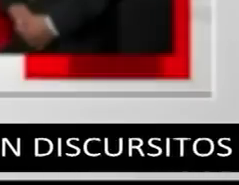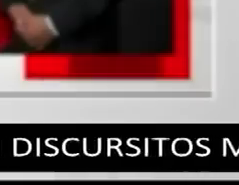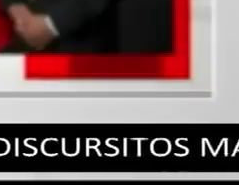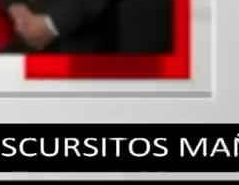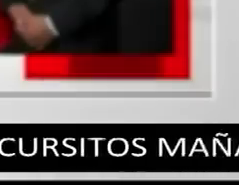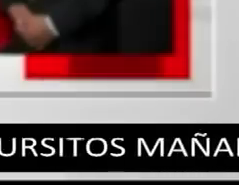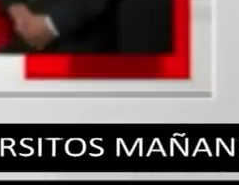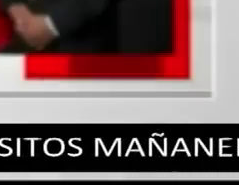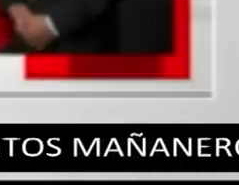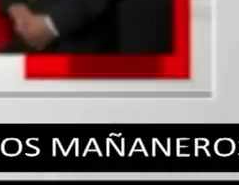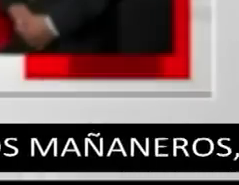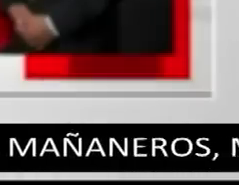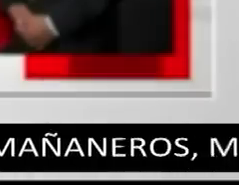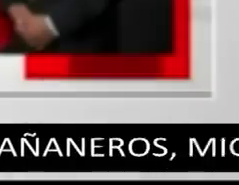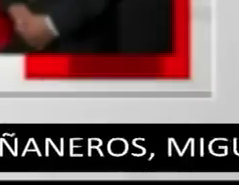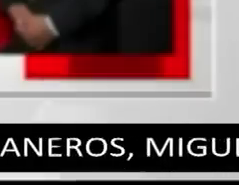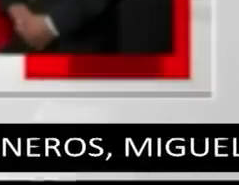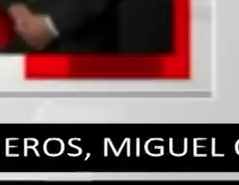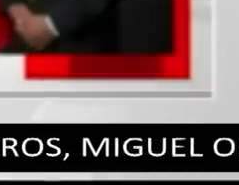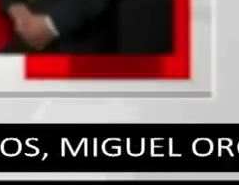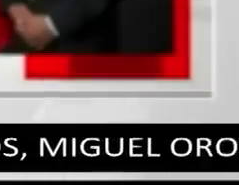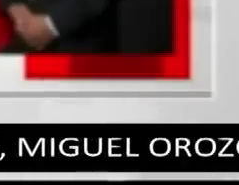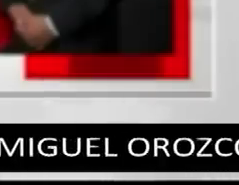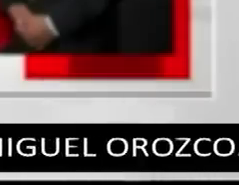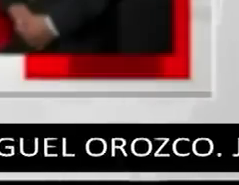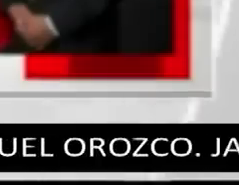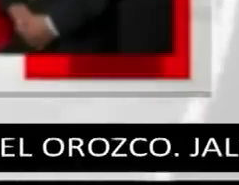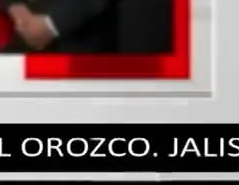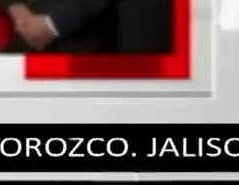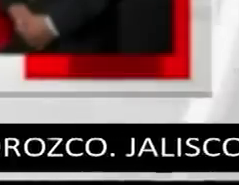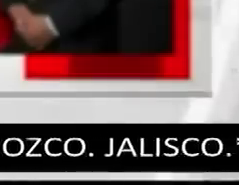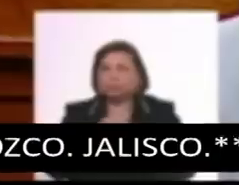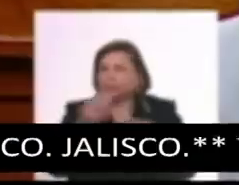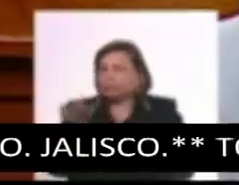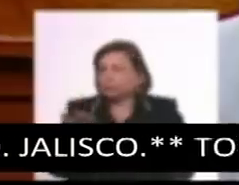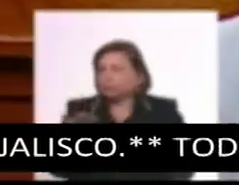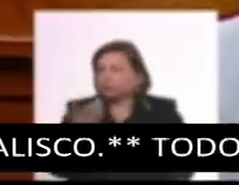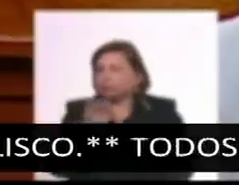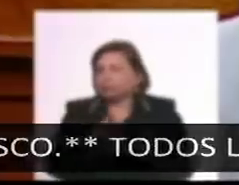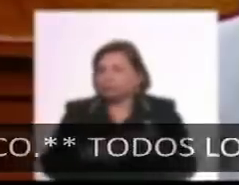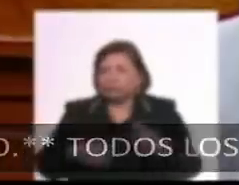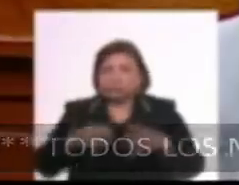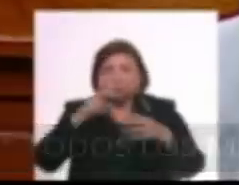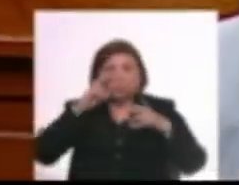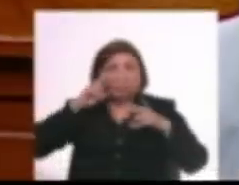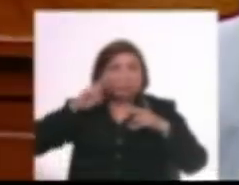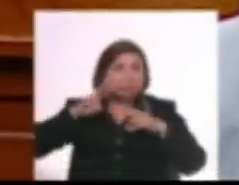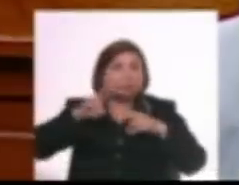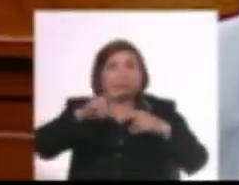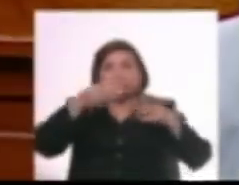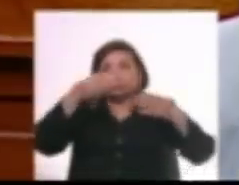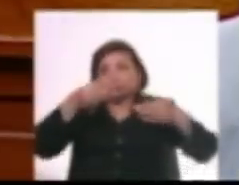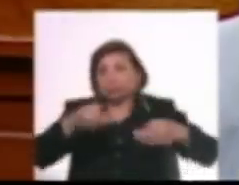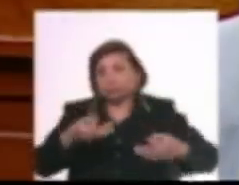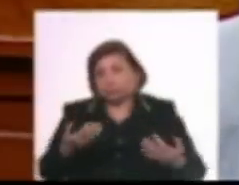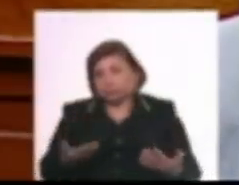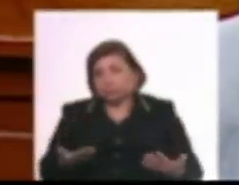la democracia, gracias a Dios, estamos terminando el año y vamos a empezar el nuevo año, 2023, en